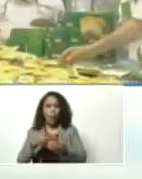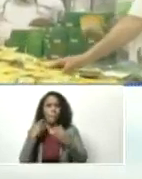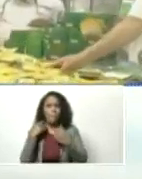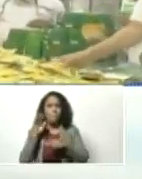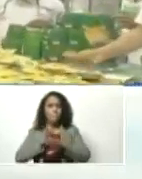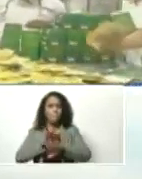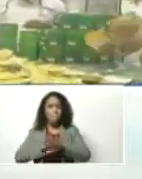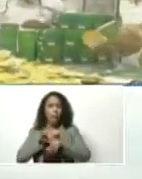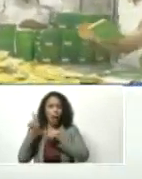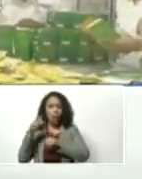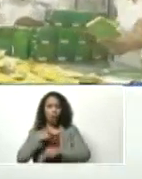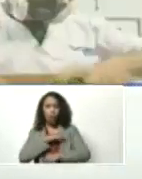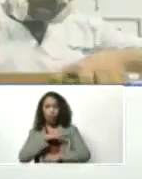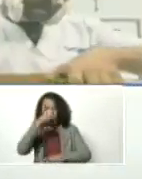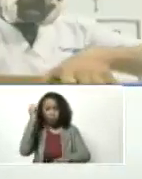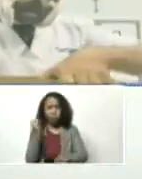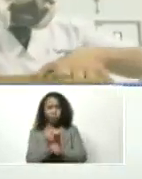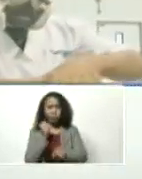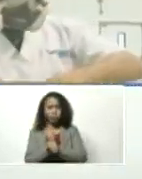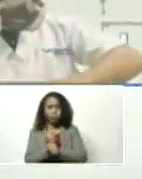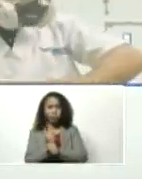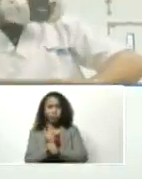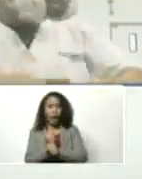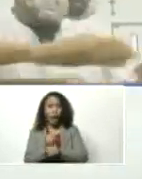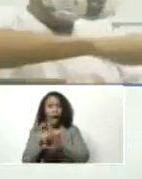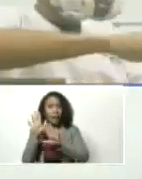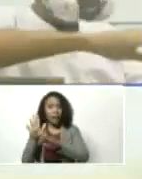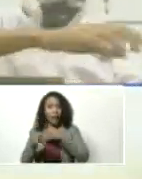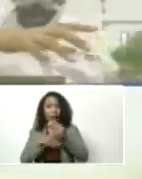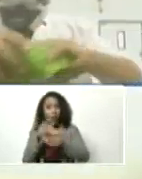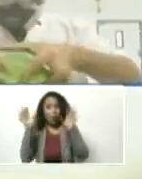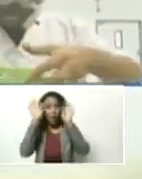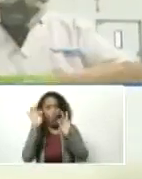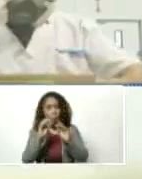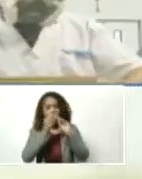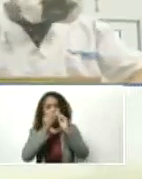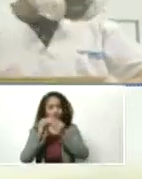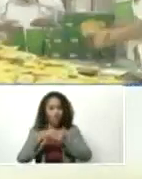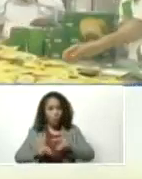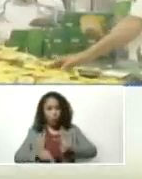estamos trabajando. Para eso estamos haciendo los modelos.